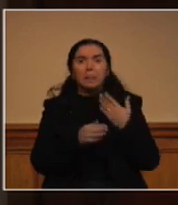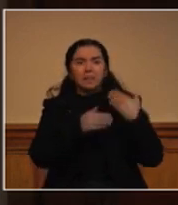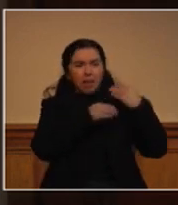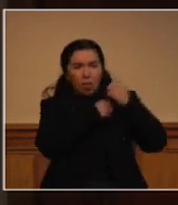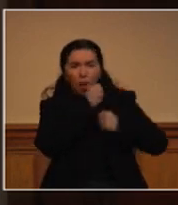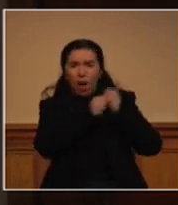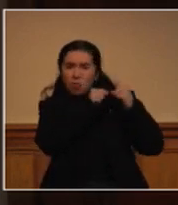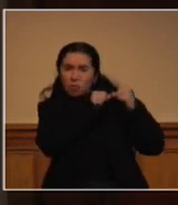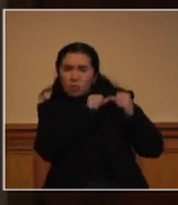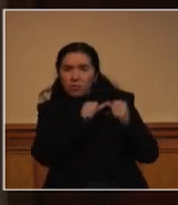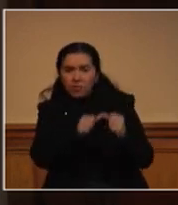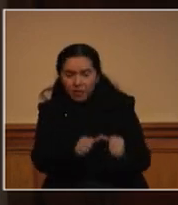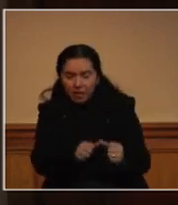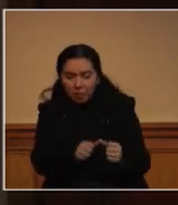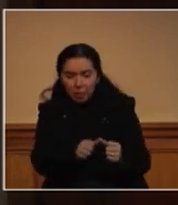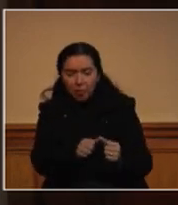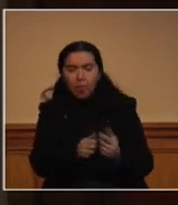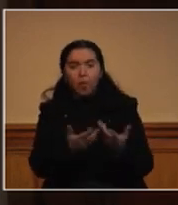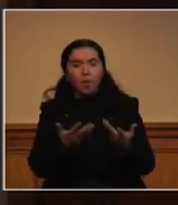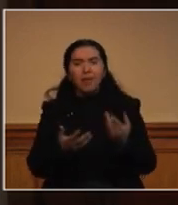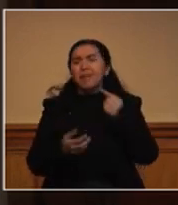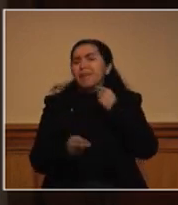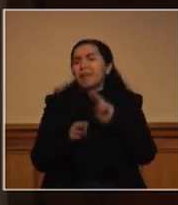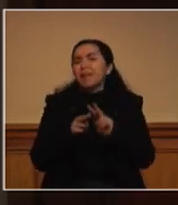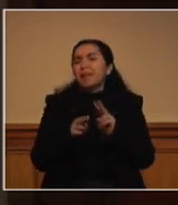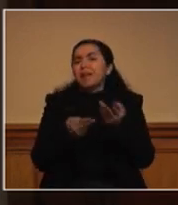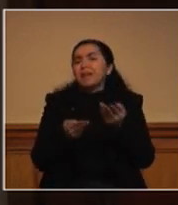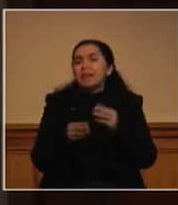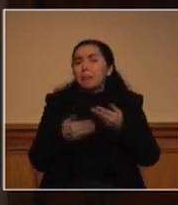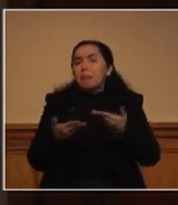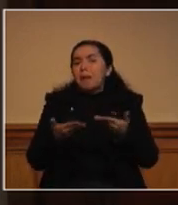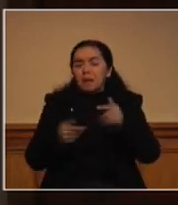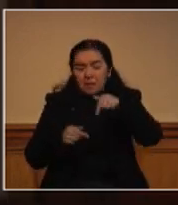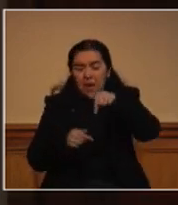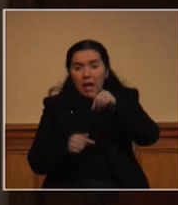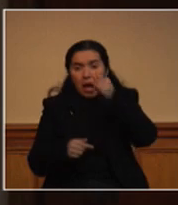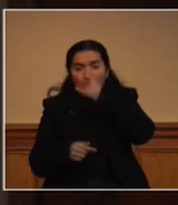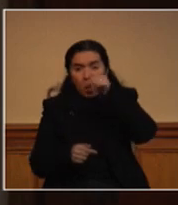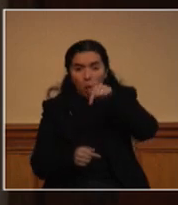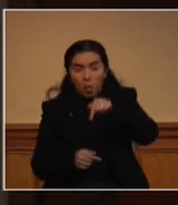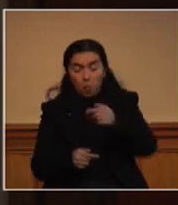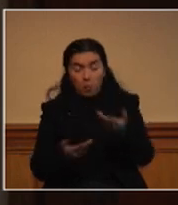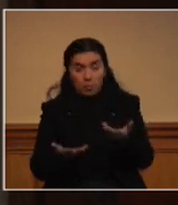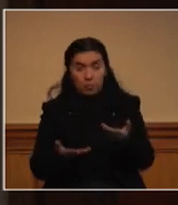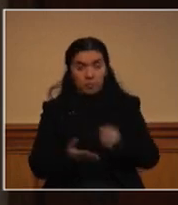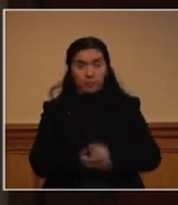años y hacia qué es lo que está pasando en este momento. Con lo cual,